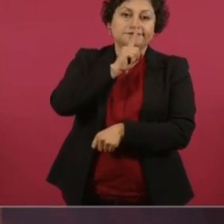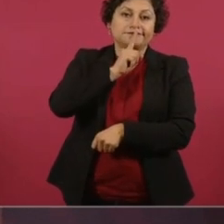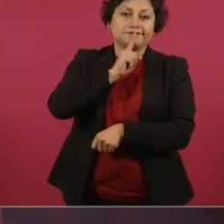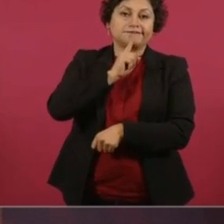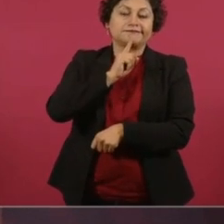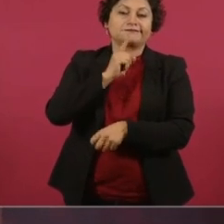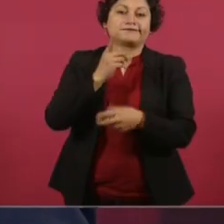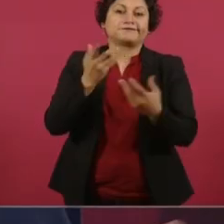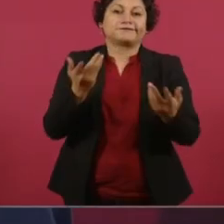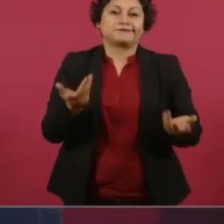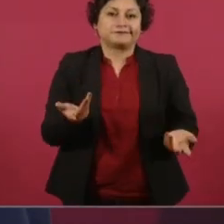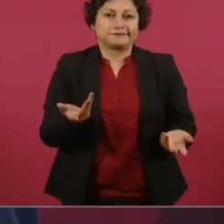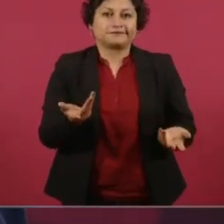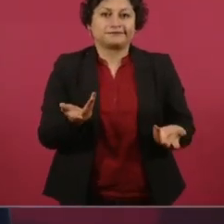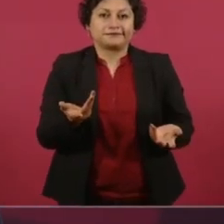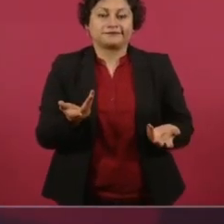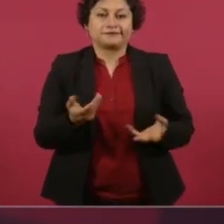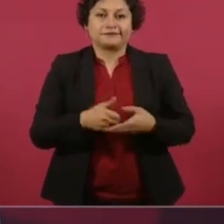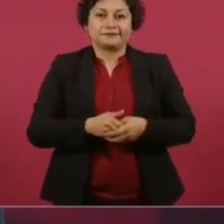pero